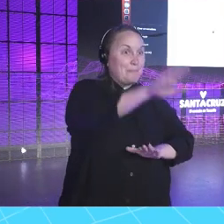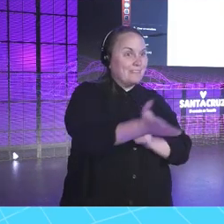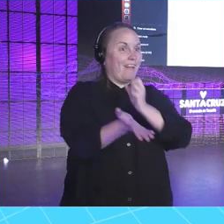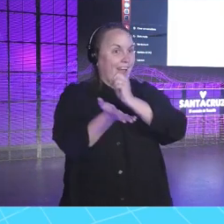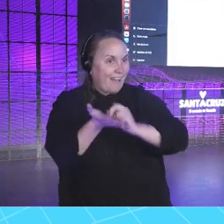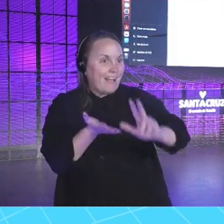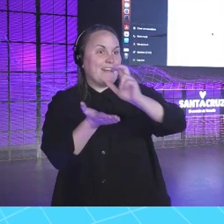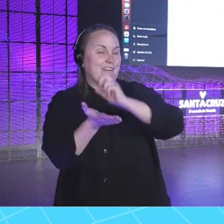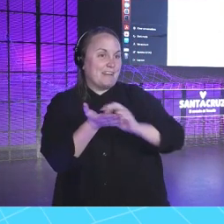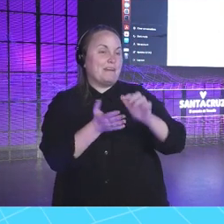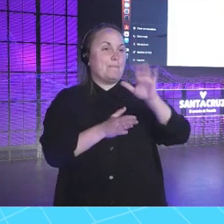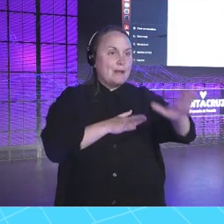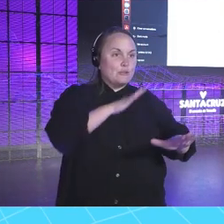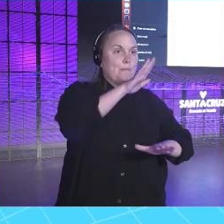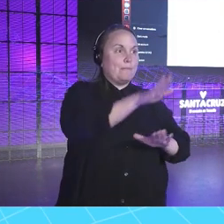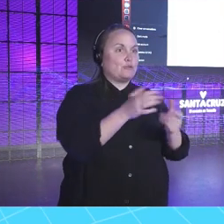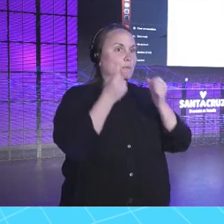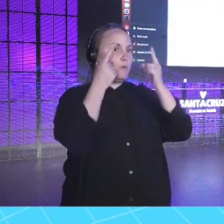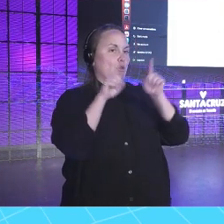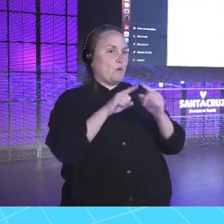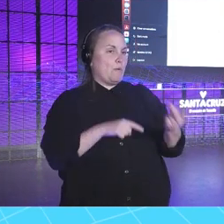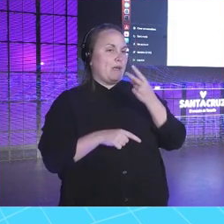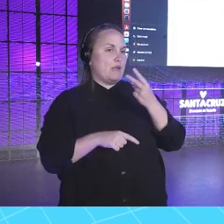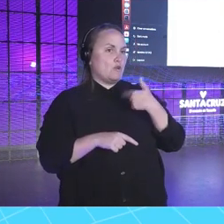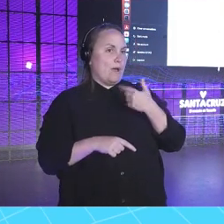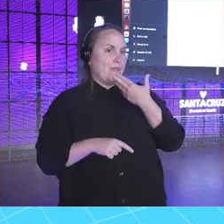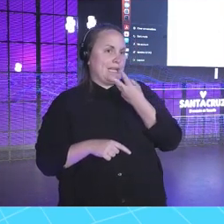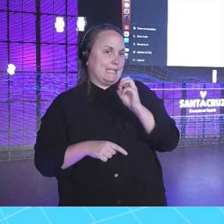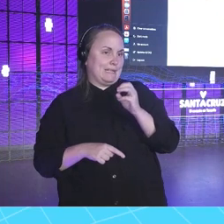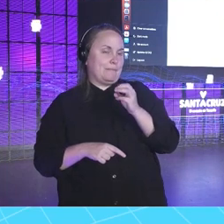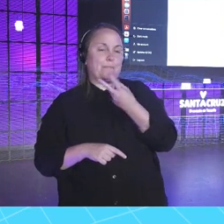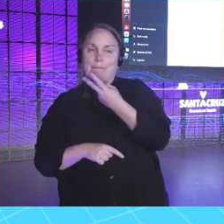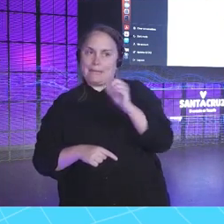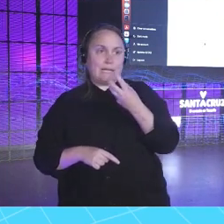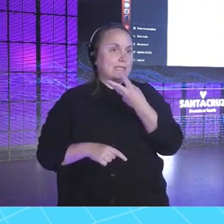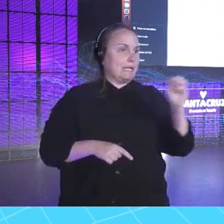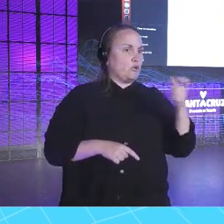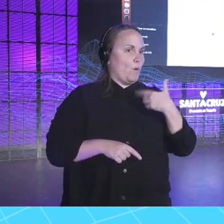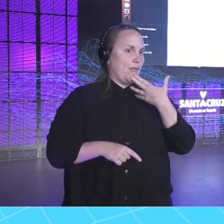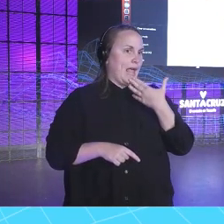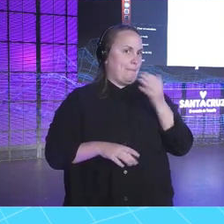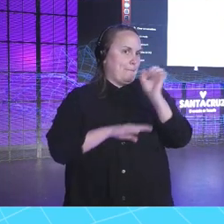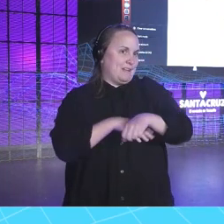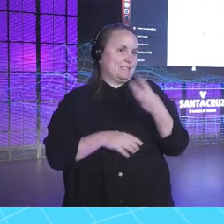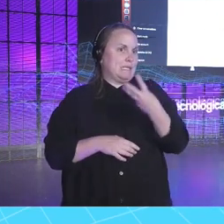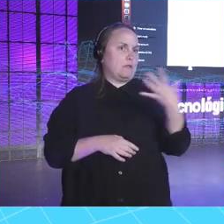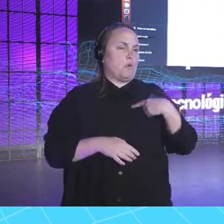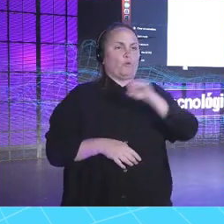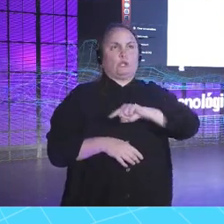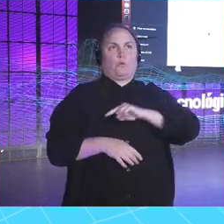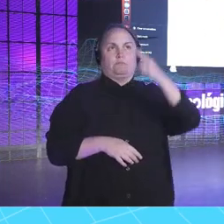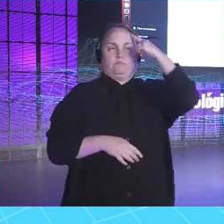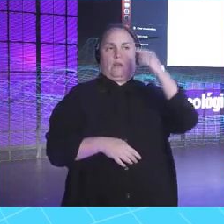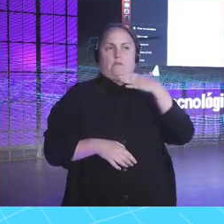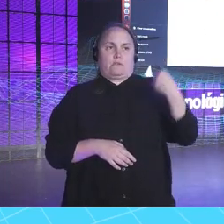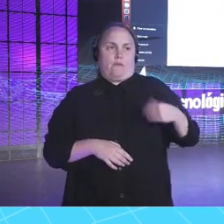viejo y dice que aparte me doy cuenta que yo no estoy entre 20 y 30 tengo 35 pero me siento como un chaval O sea que yo mentalmente encajó Vale pues